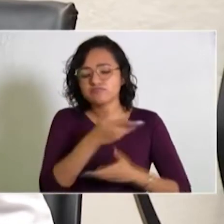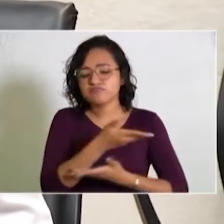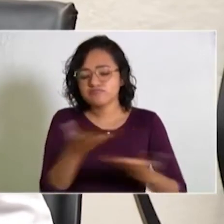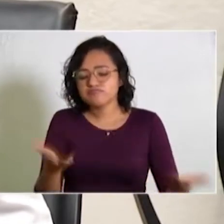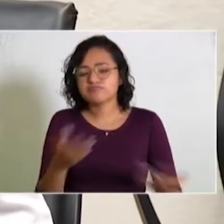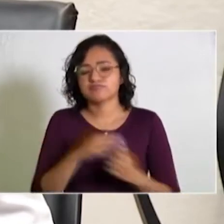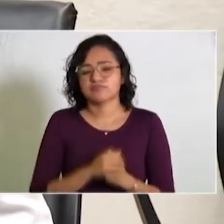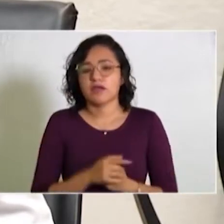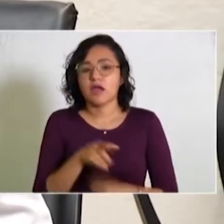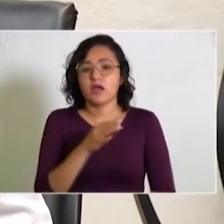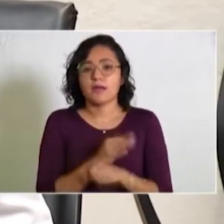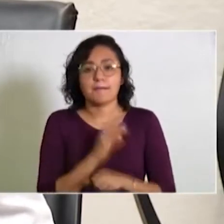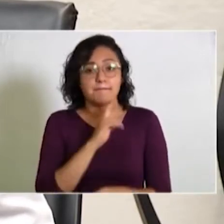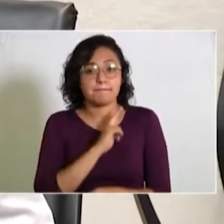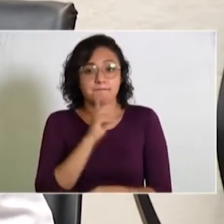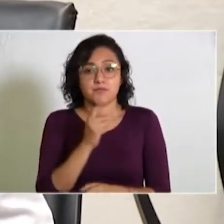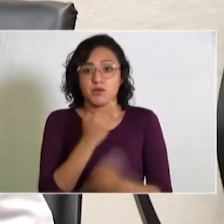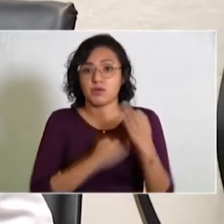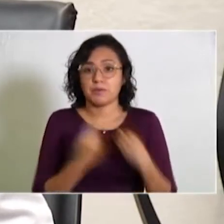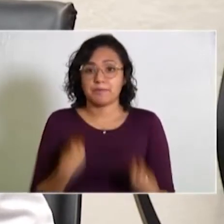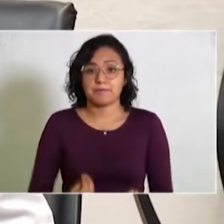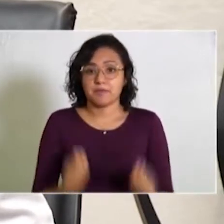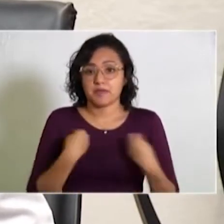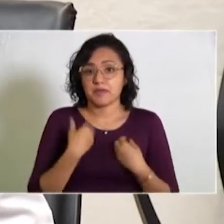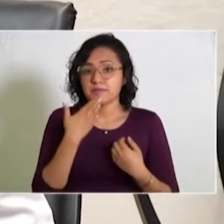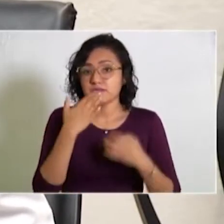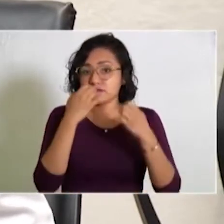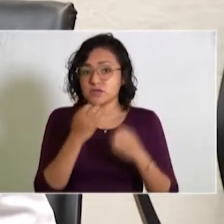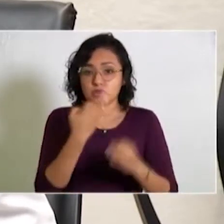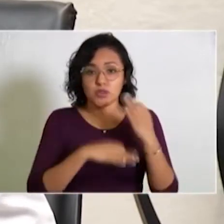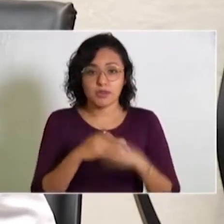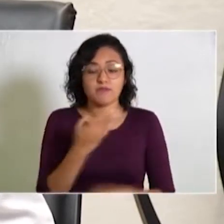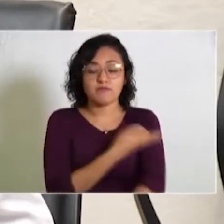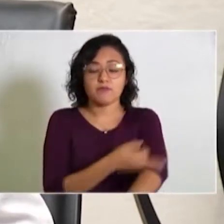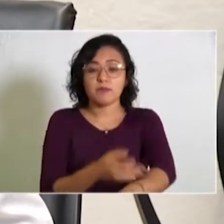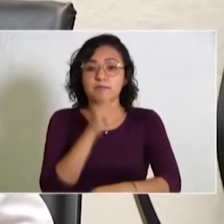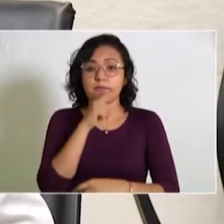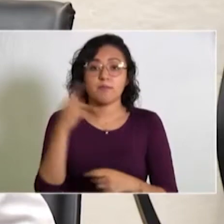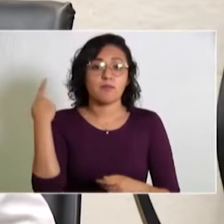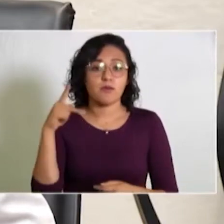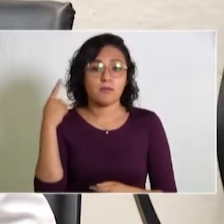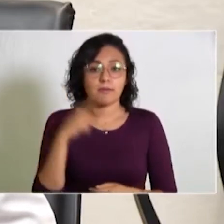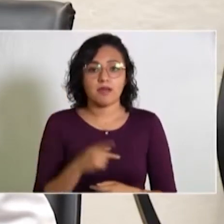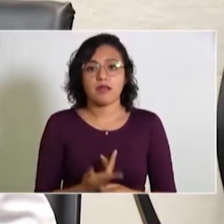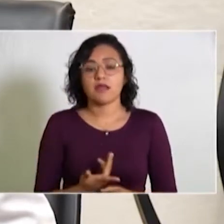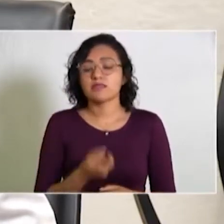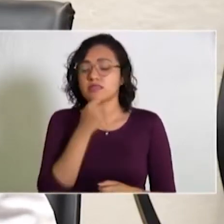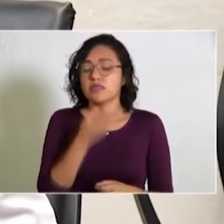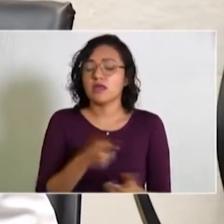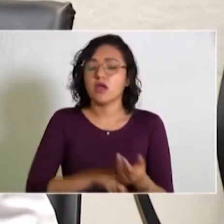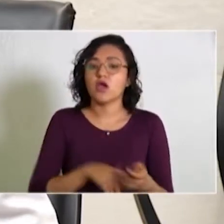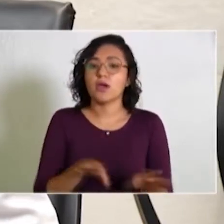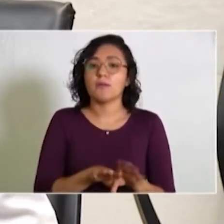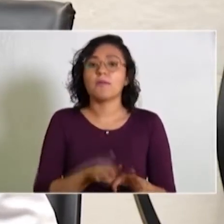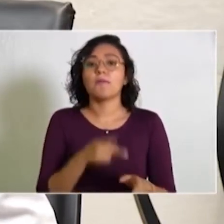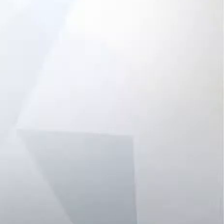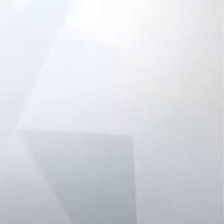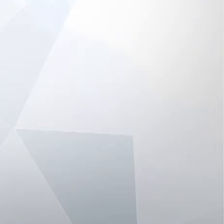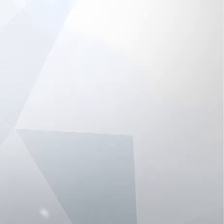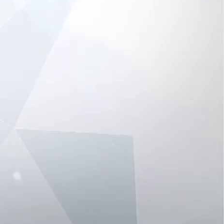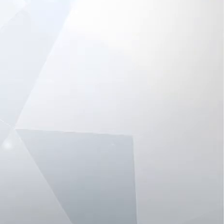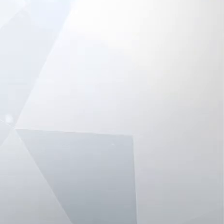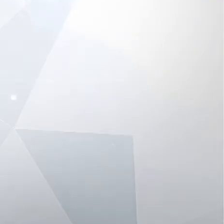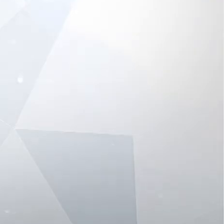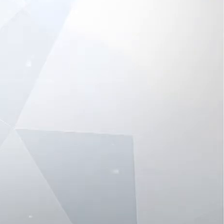acciones van a mejorar significativamente la vida y el bienestar de las familias poblanas, contribuyendo así a la disminución de la pobreza en la entidad.